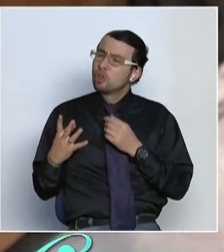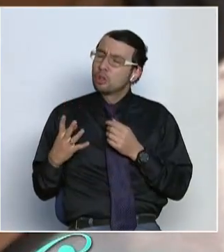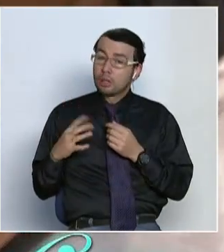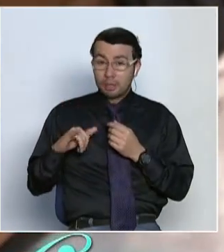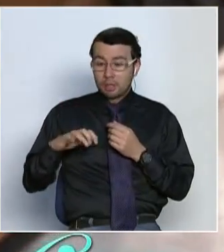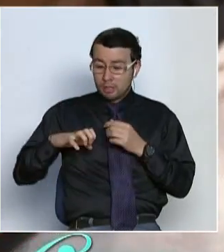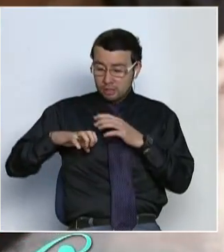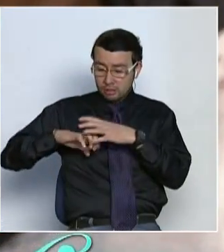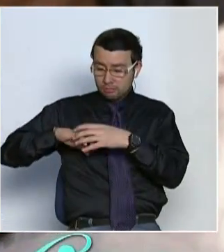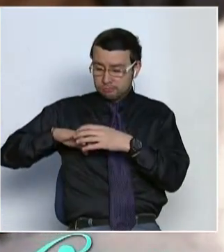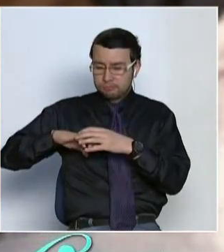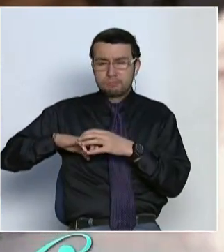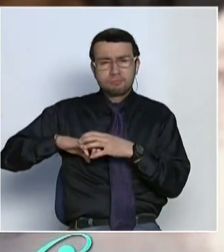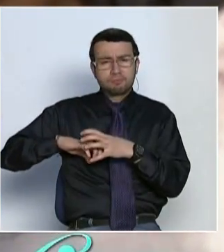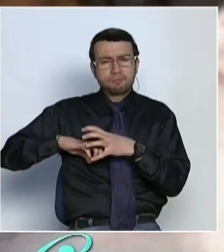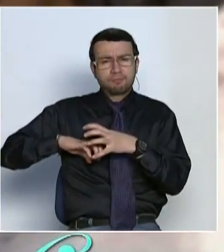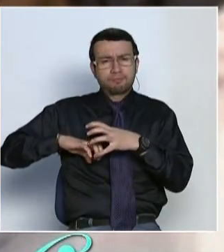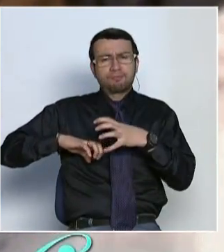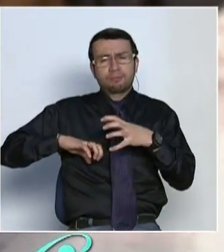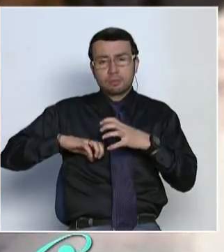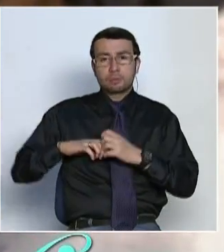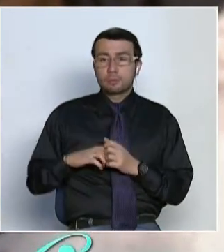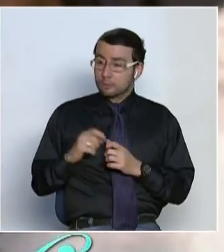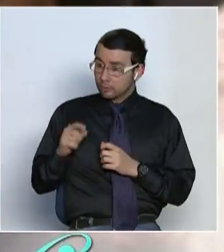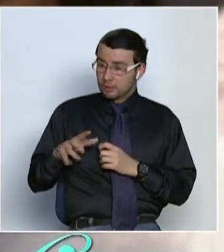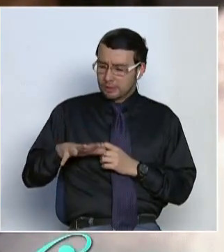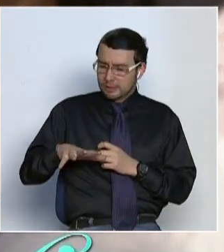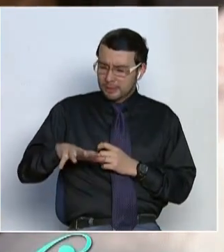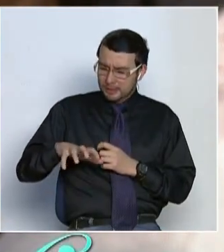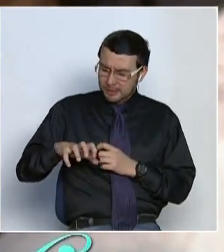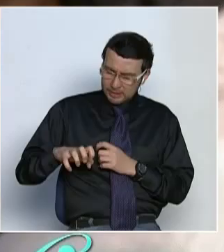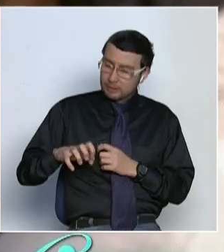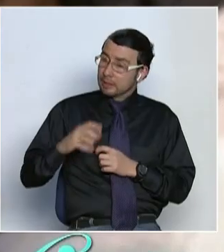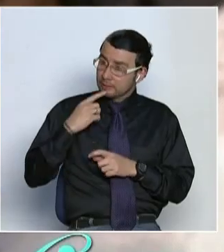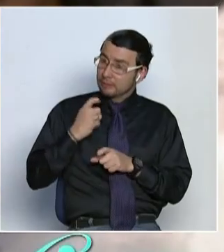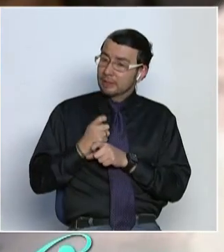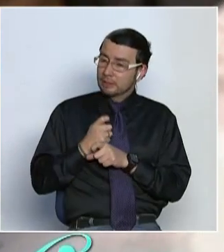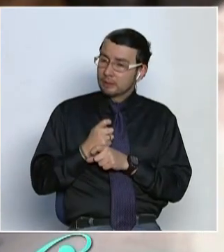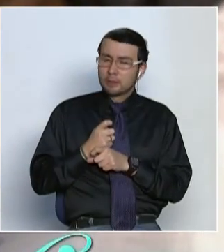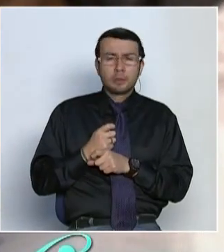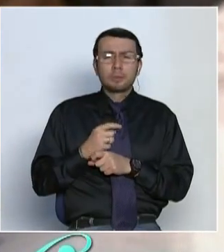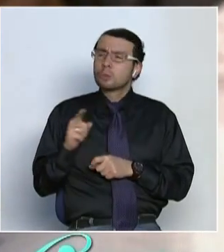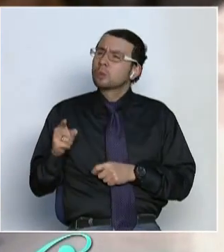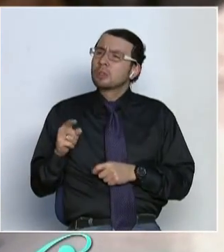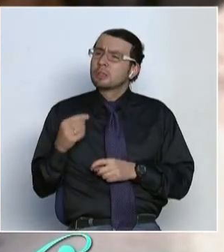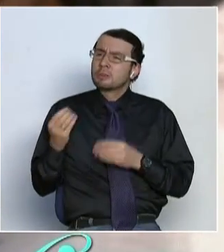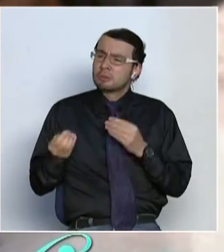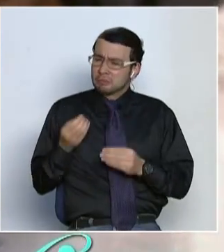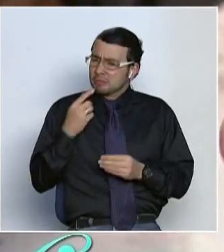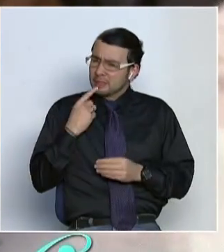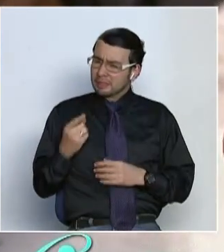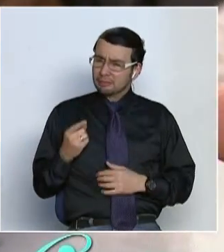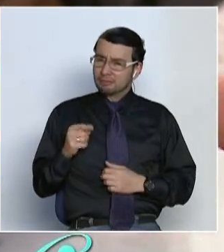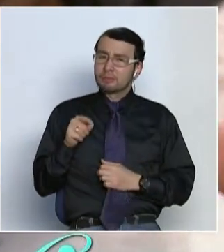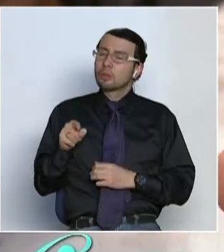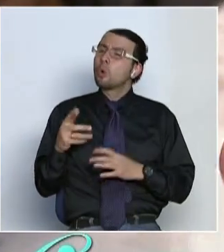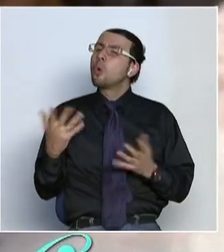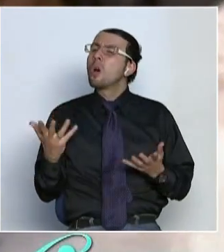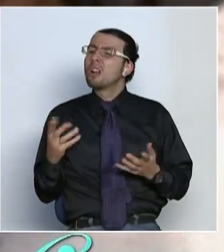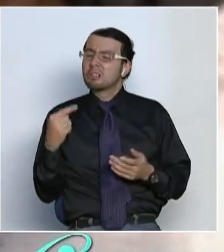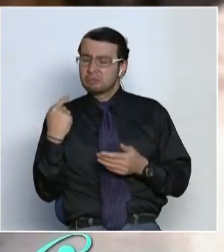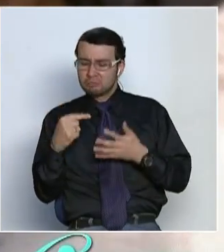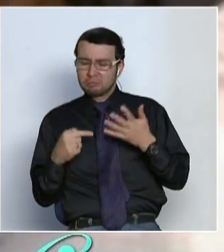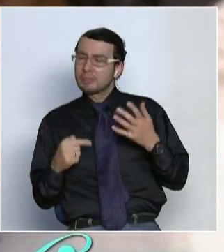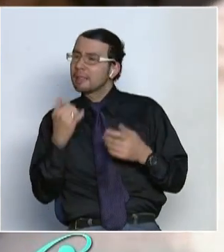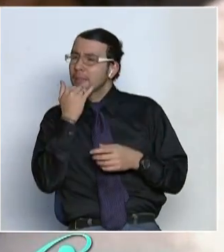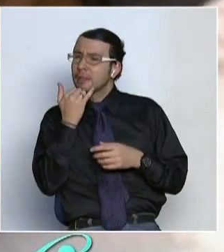hinchan mucho. Y le impide doblarla. Sí, claro. ¿Y además qué refiere usted de don gatillo? Muéstrame cuáles eran los dedos que